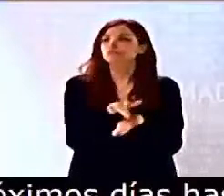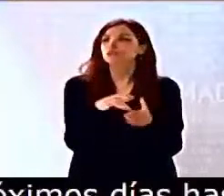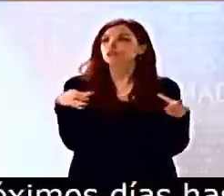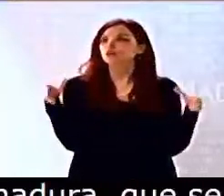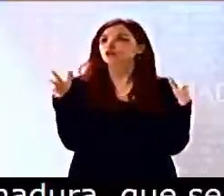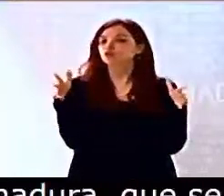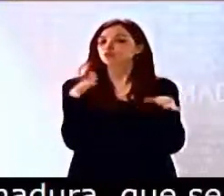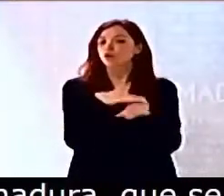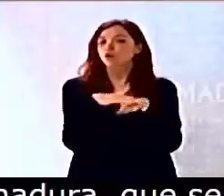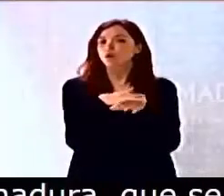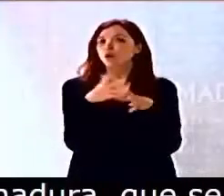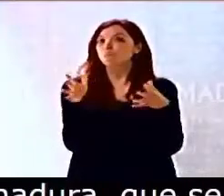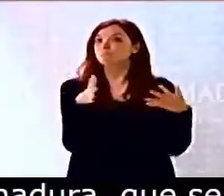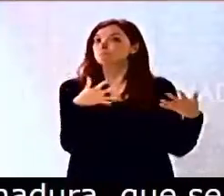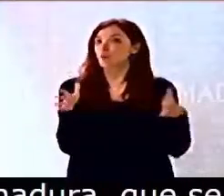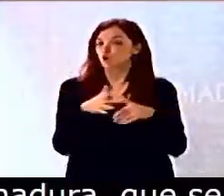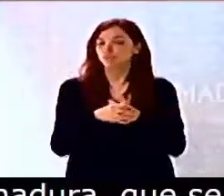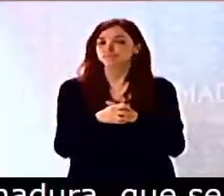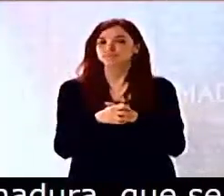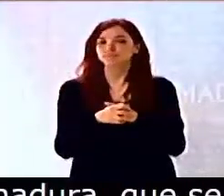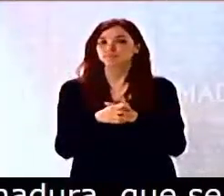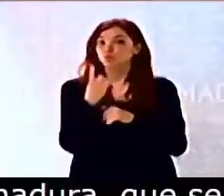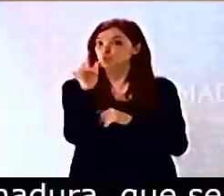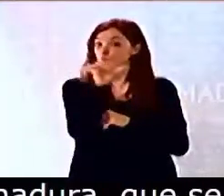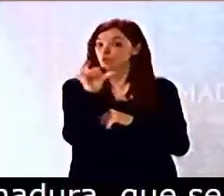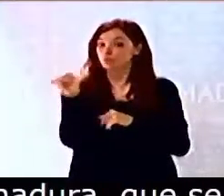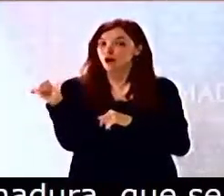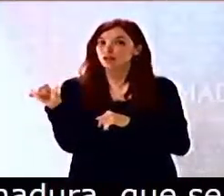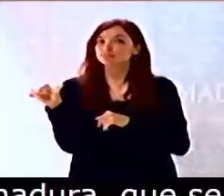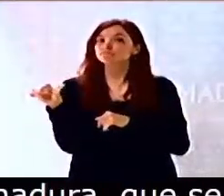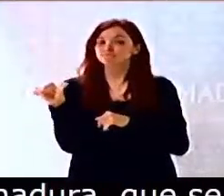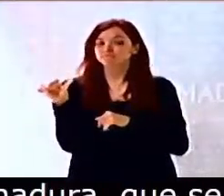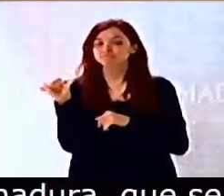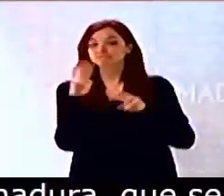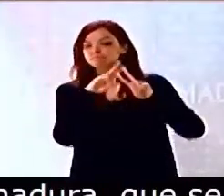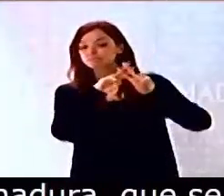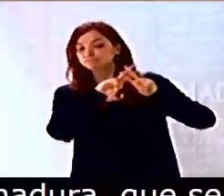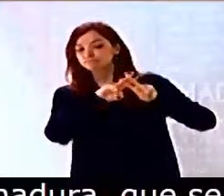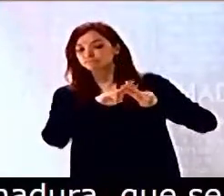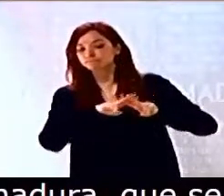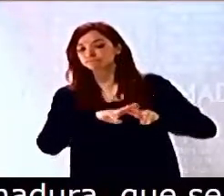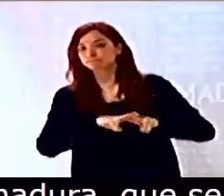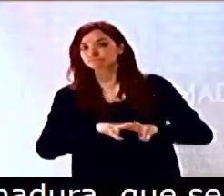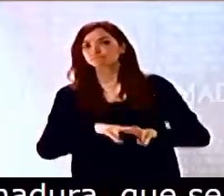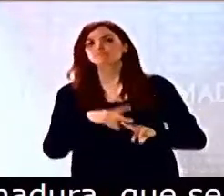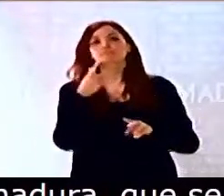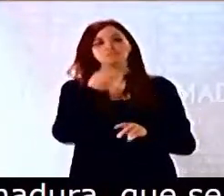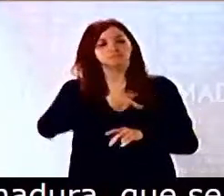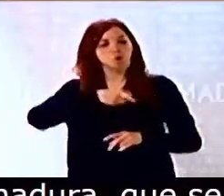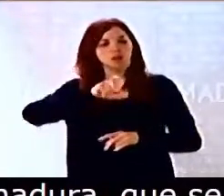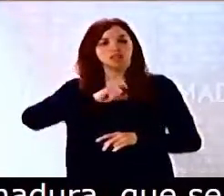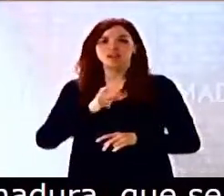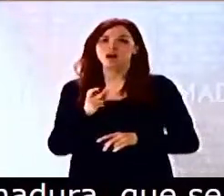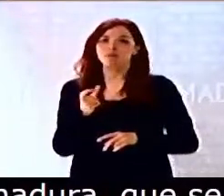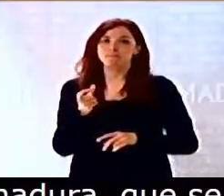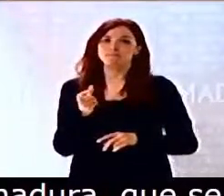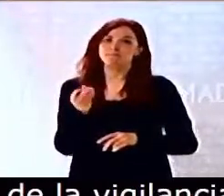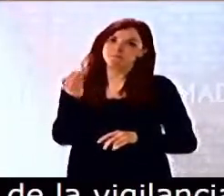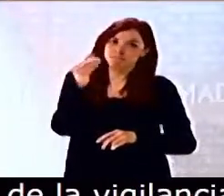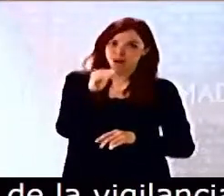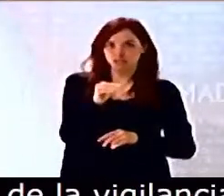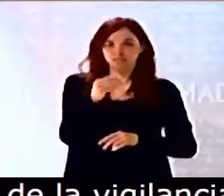el próximo miércoles, se hará un incremento de la vigilancia policial,